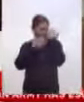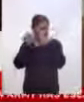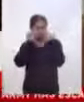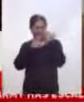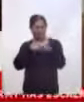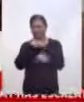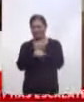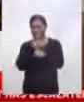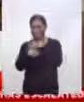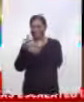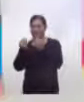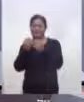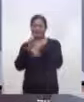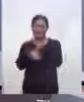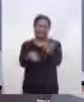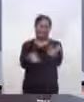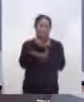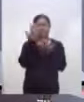violencia de las últimas semanas.